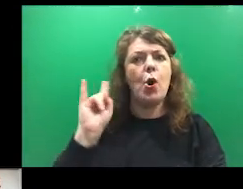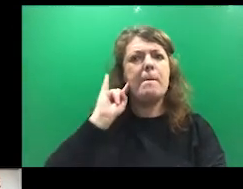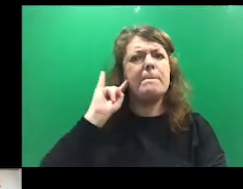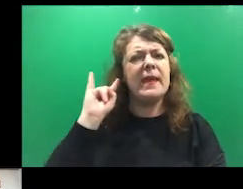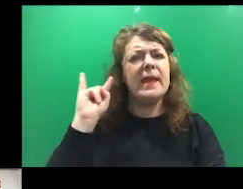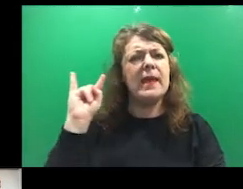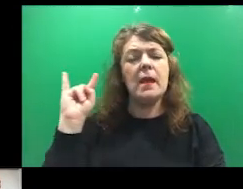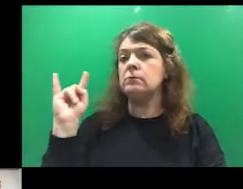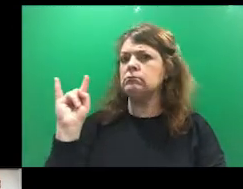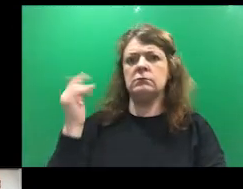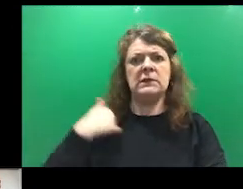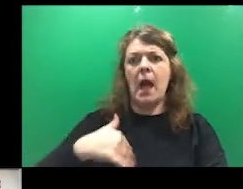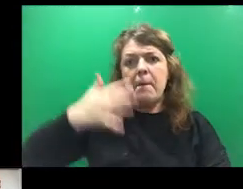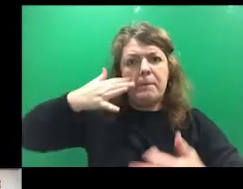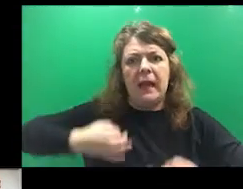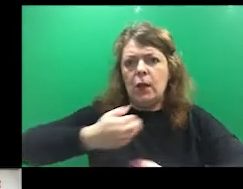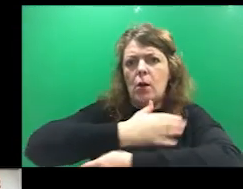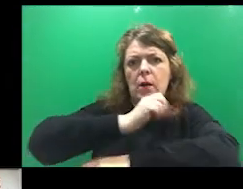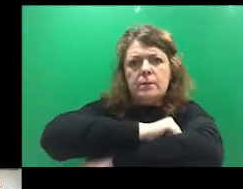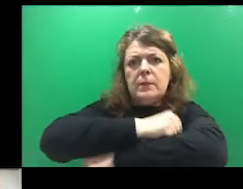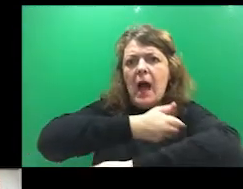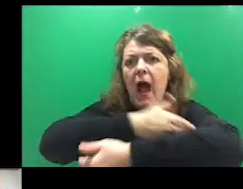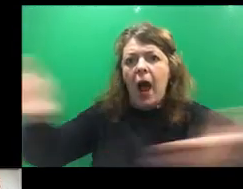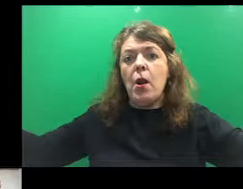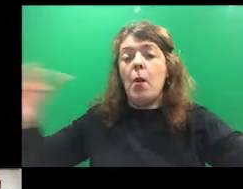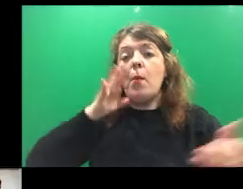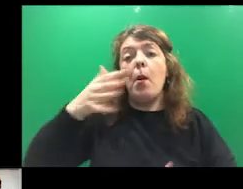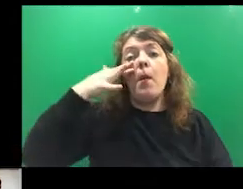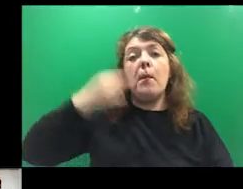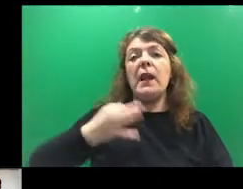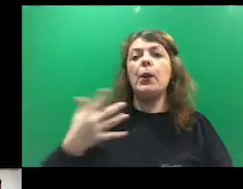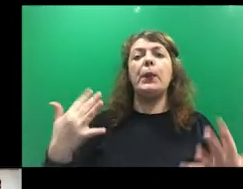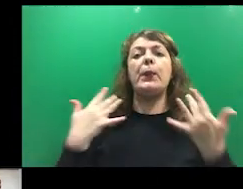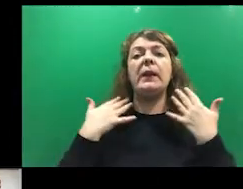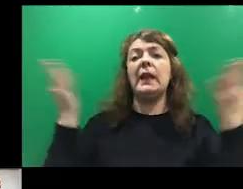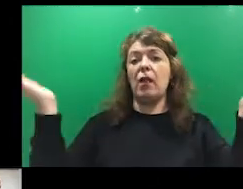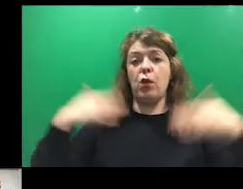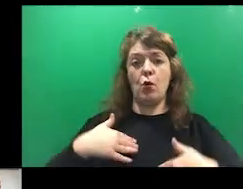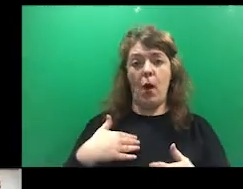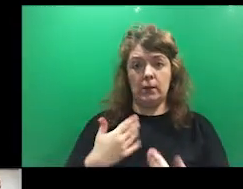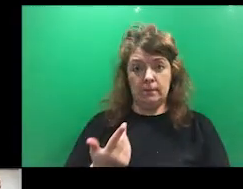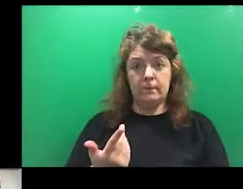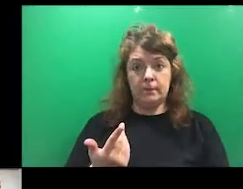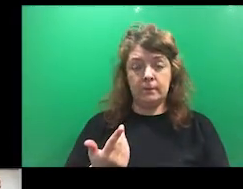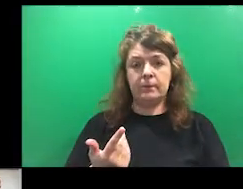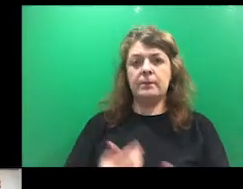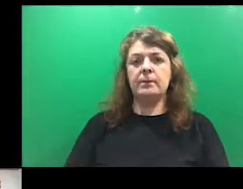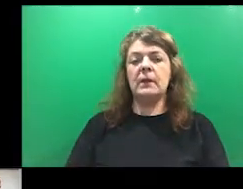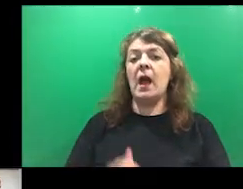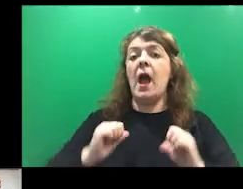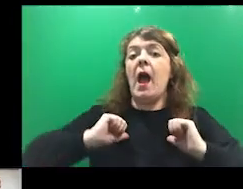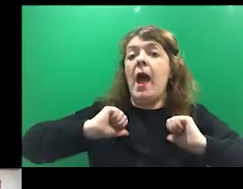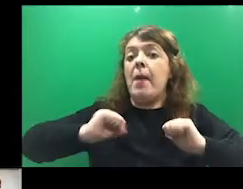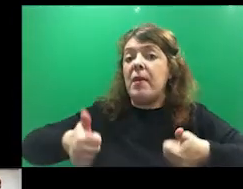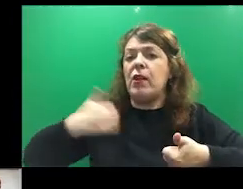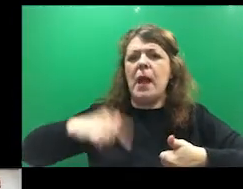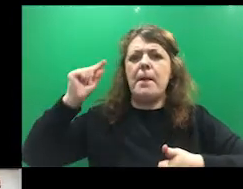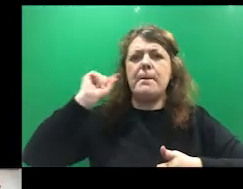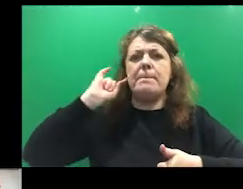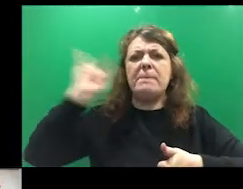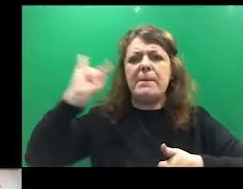Pi. Entonces sí que hay que abrir rápidamente las ventanas porque es muy peligroso estar en esta sala porque no tiene suficiente ventilación. Una